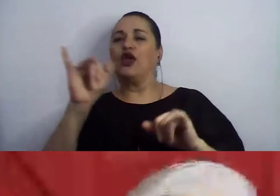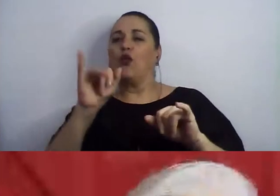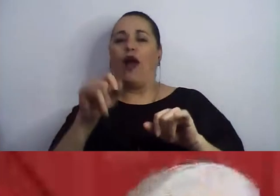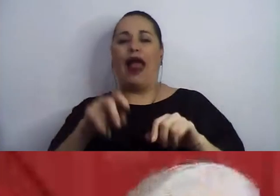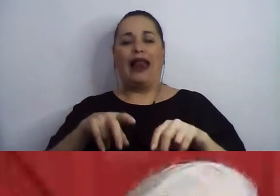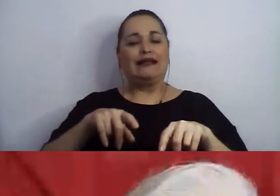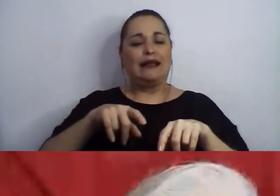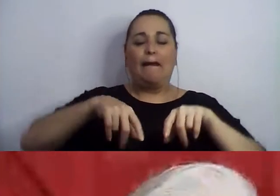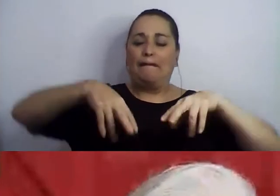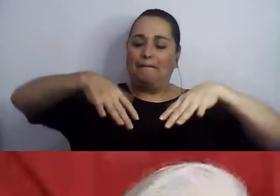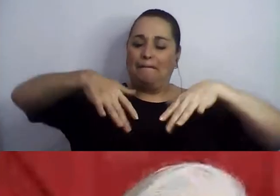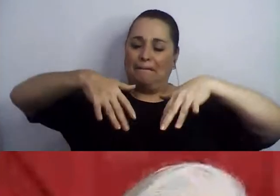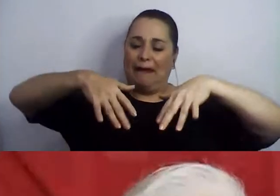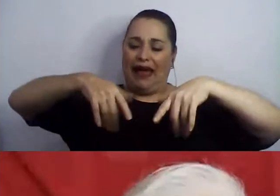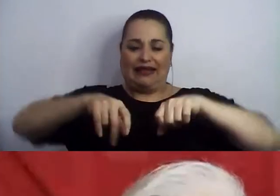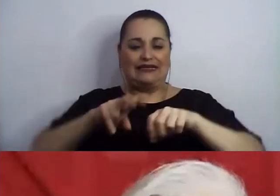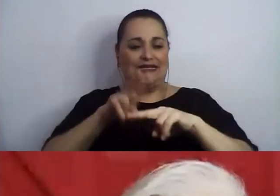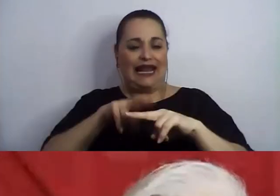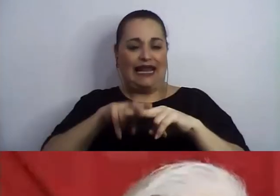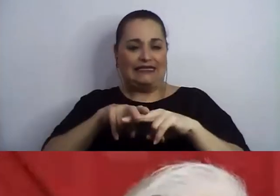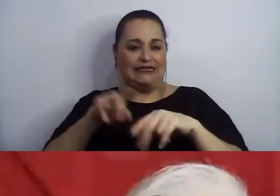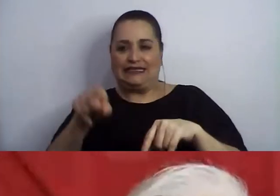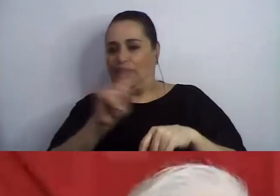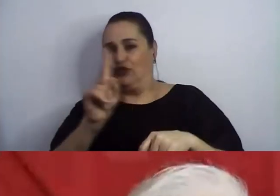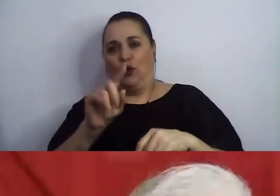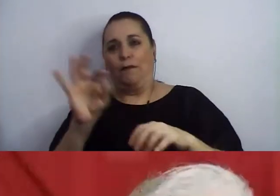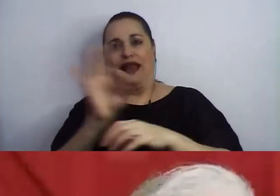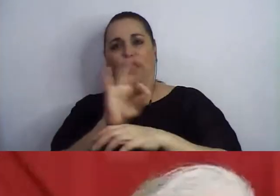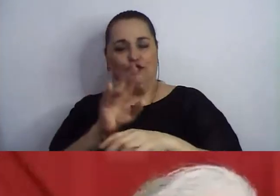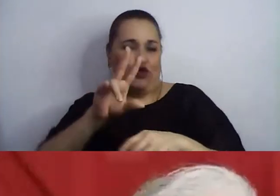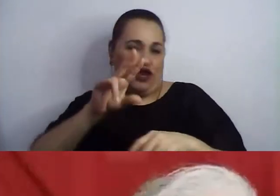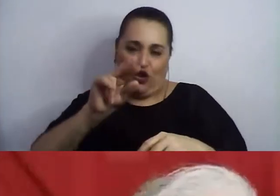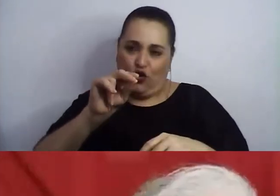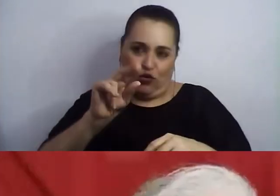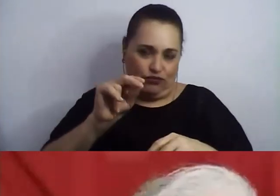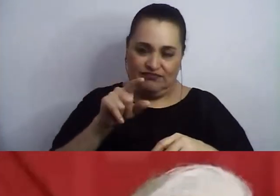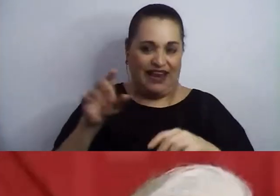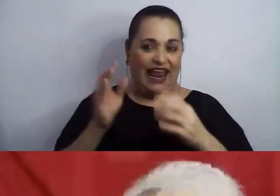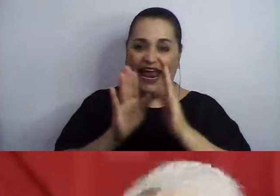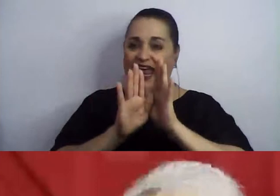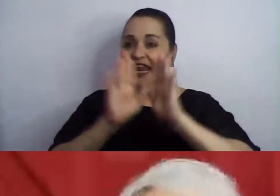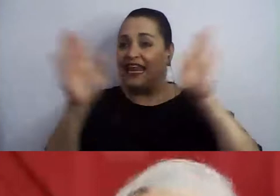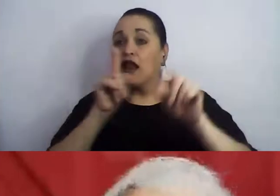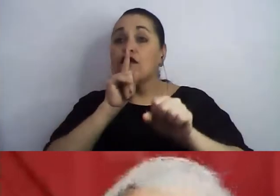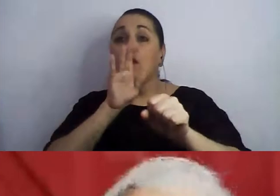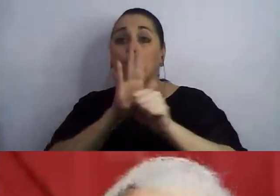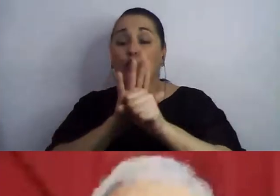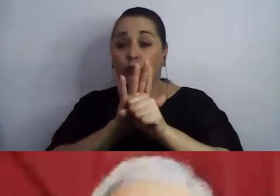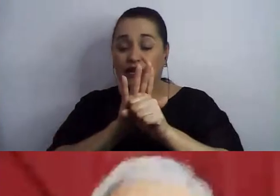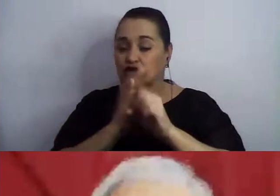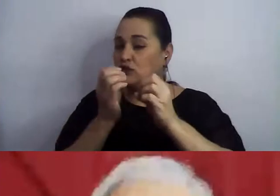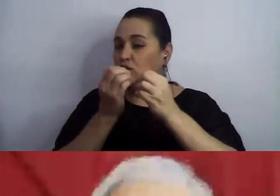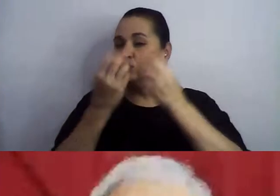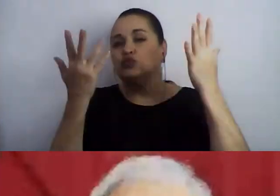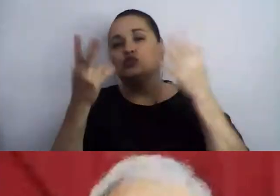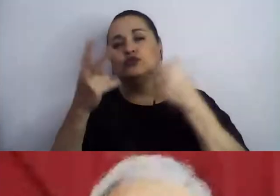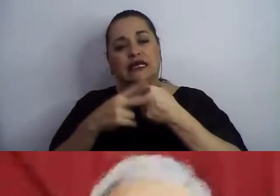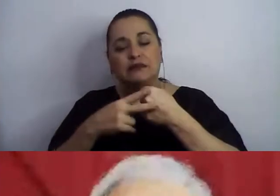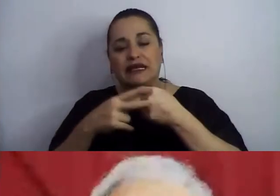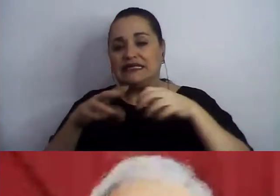para que funcione, ¿verdad? En general, los compromisos muchas veces se